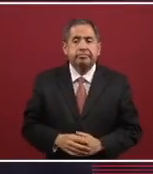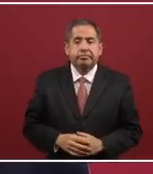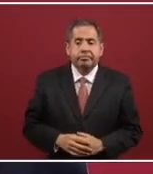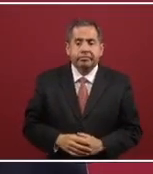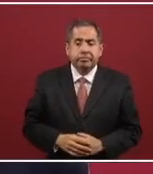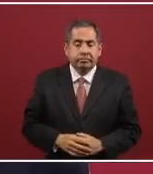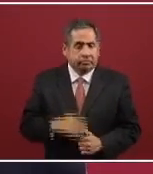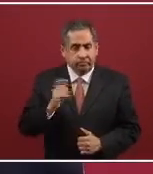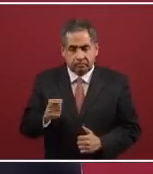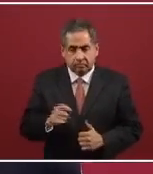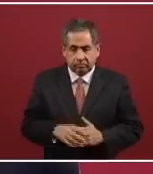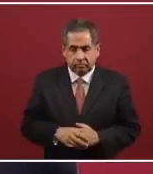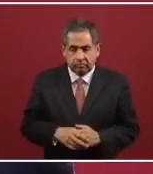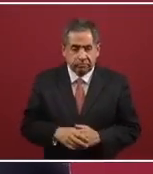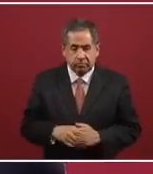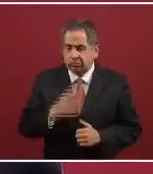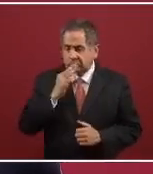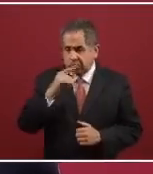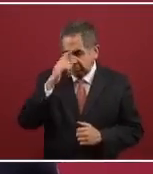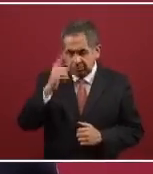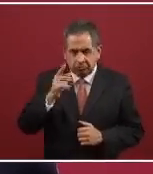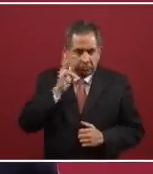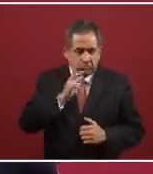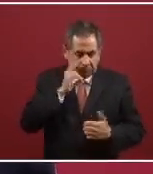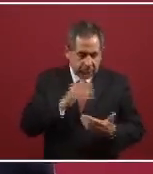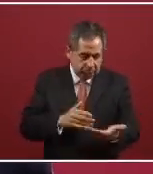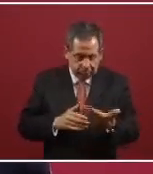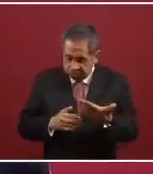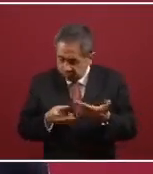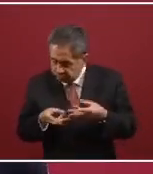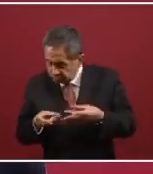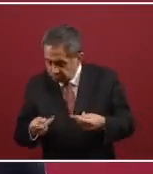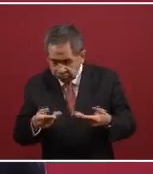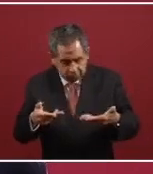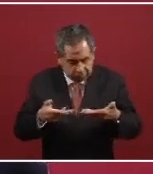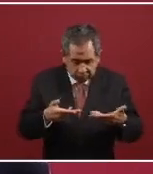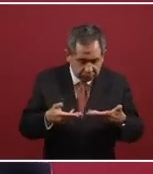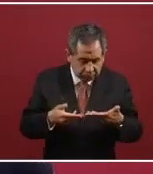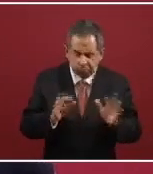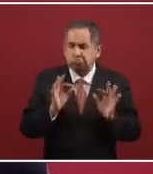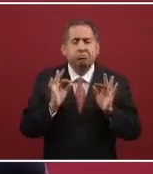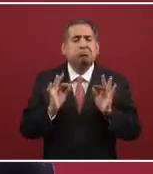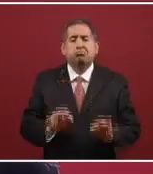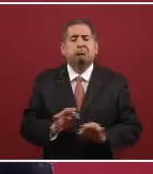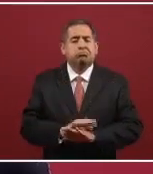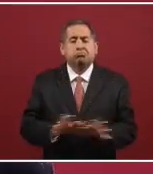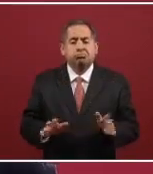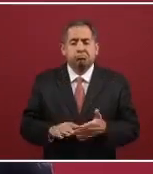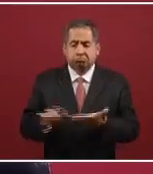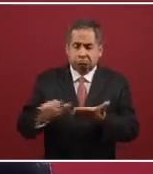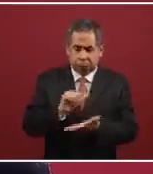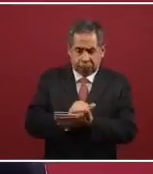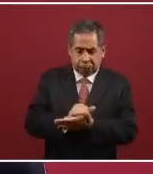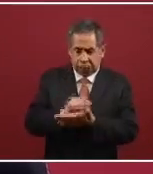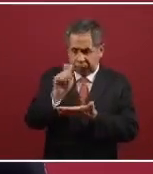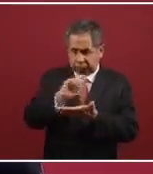Un sistema sencillo de comprobación de gastos y un acta